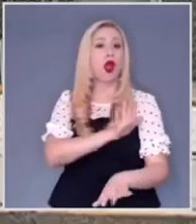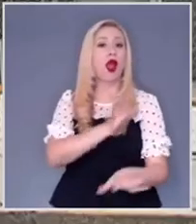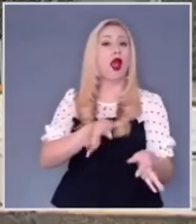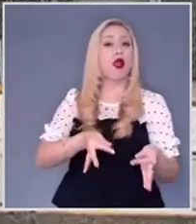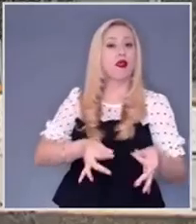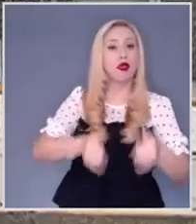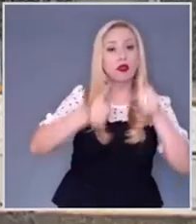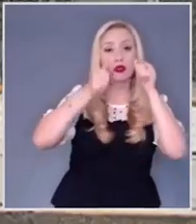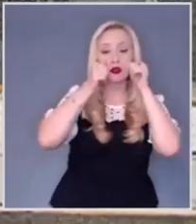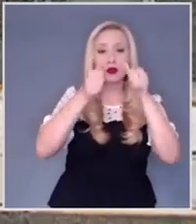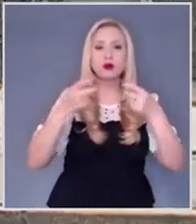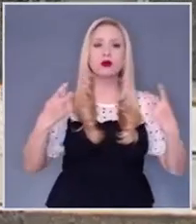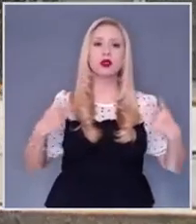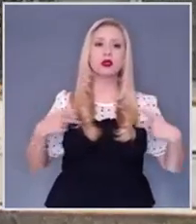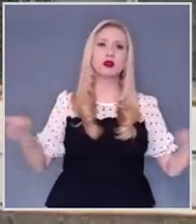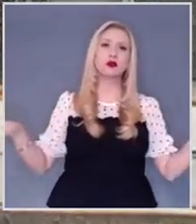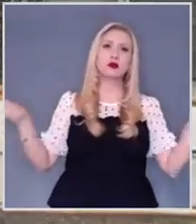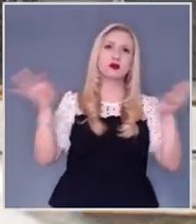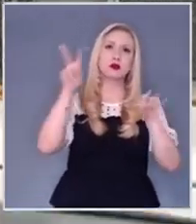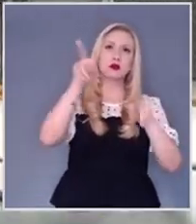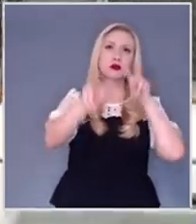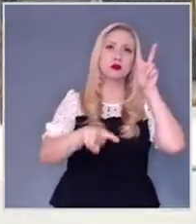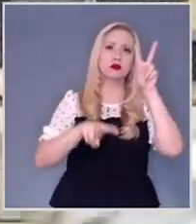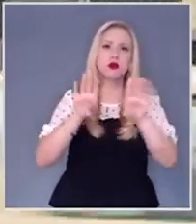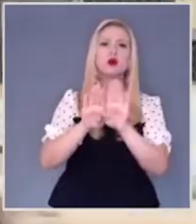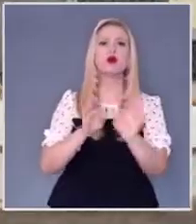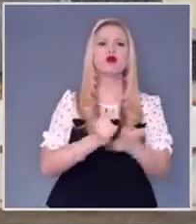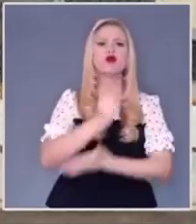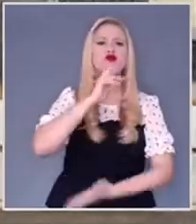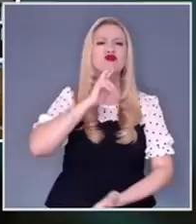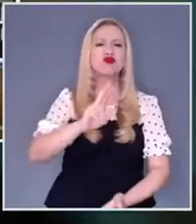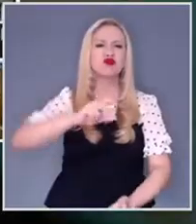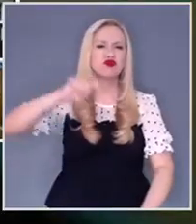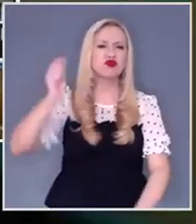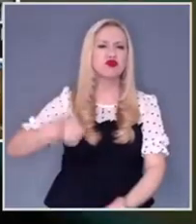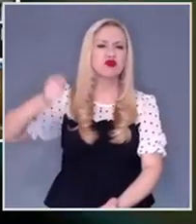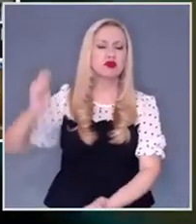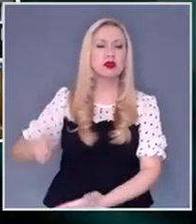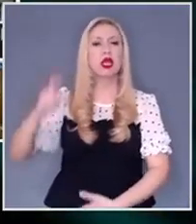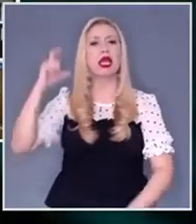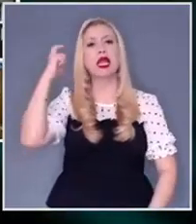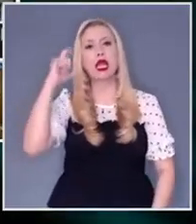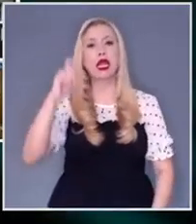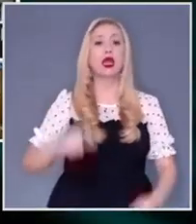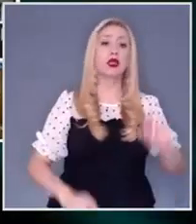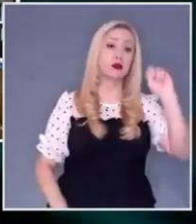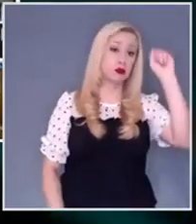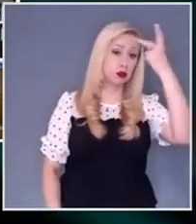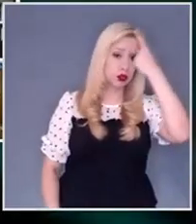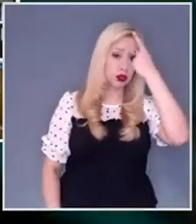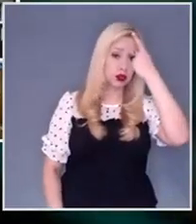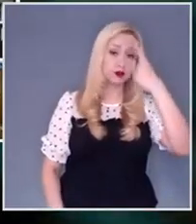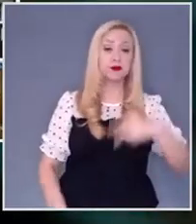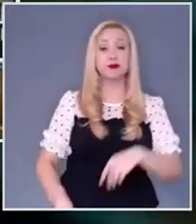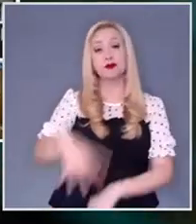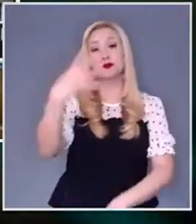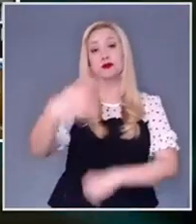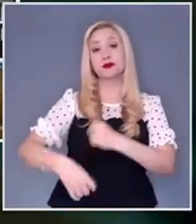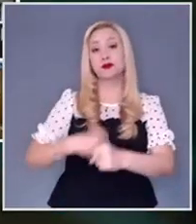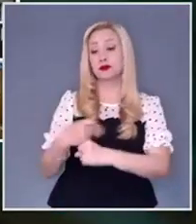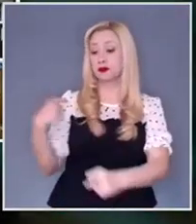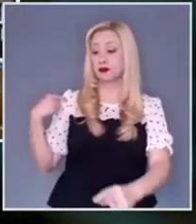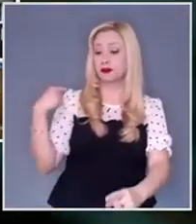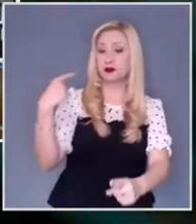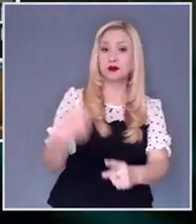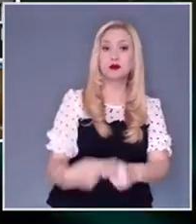resoluciones judiciales en los estados de querétaro y san luis potosí 14 años de esta reforma es importante preguntarnos